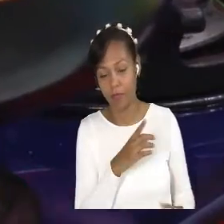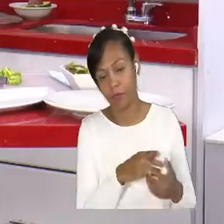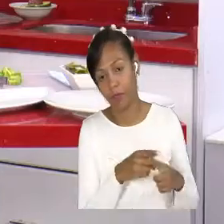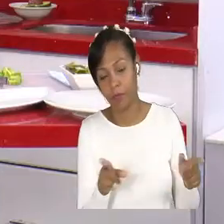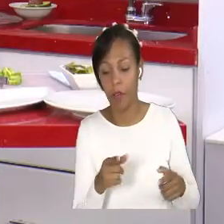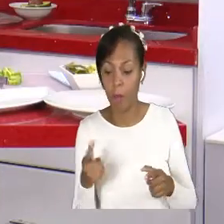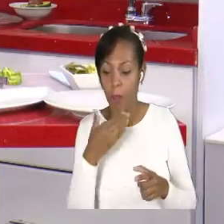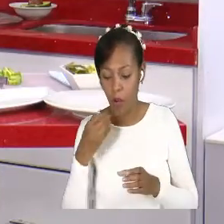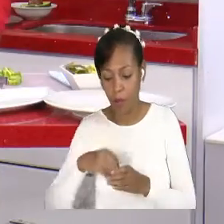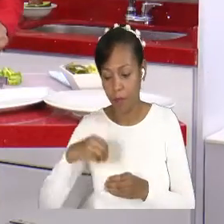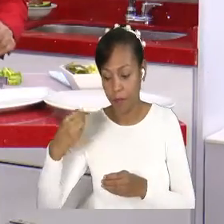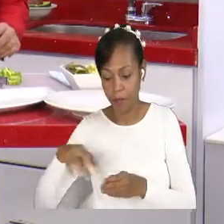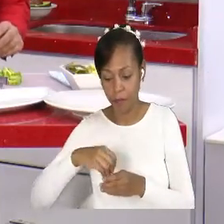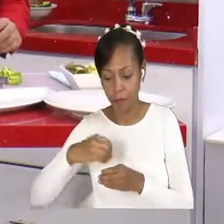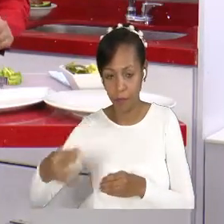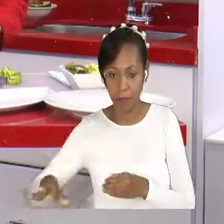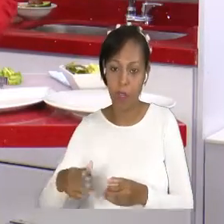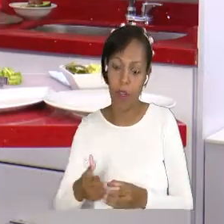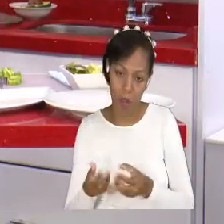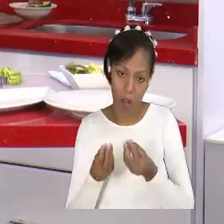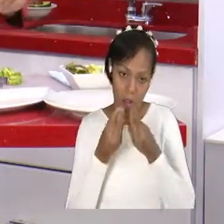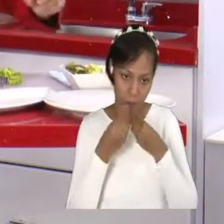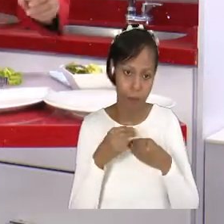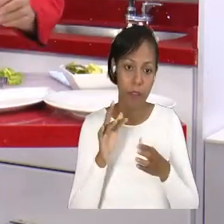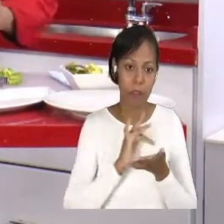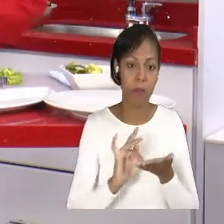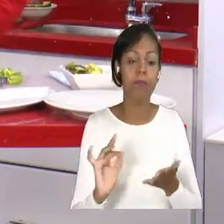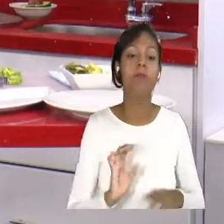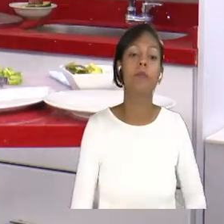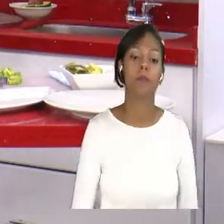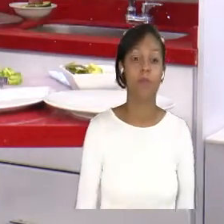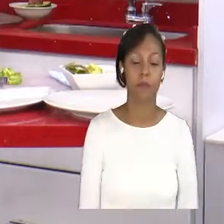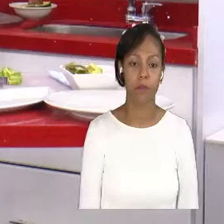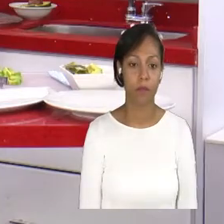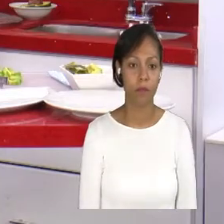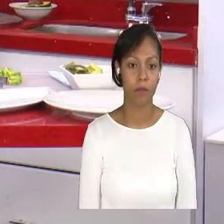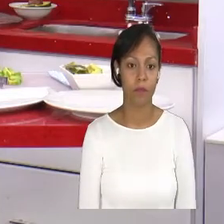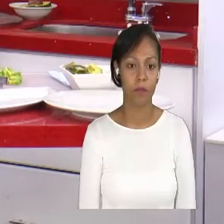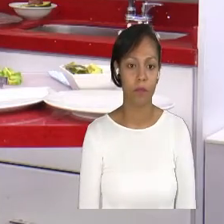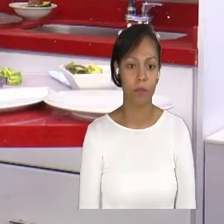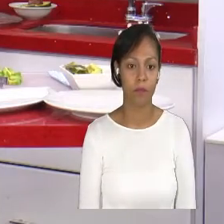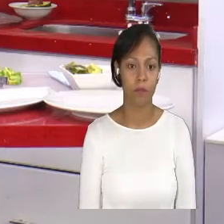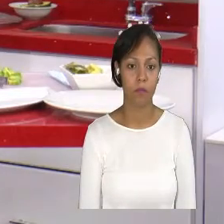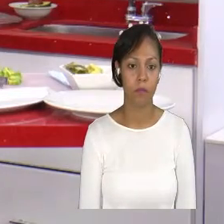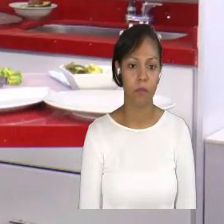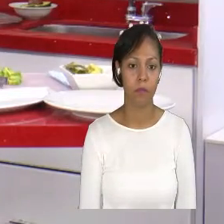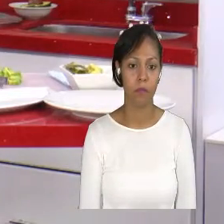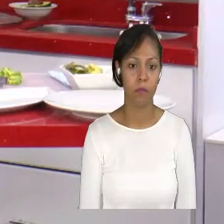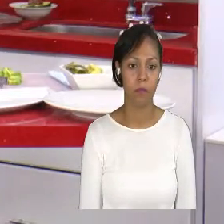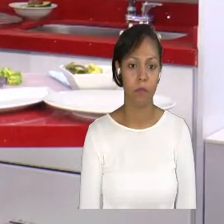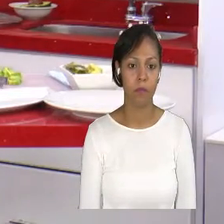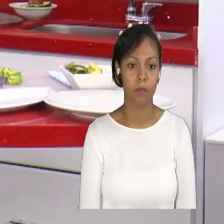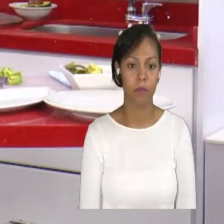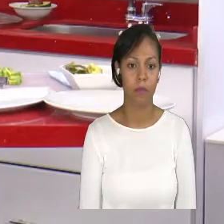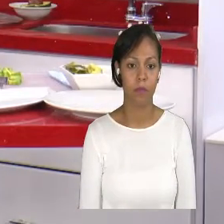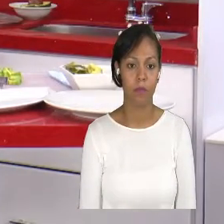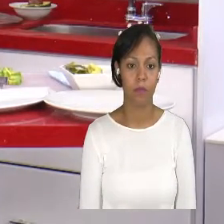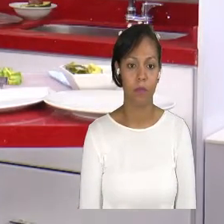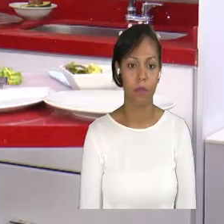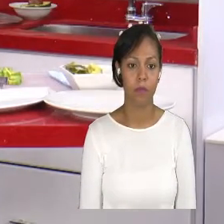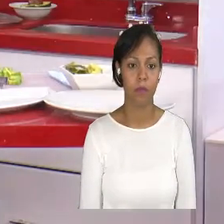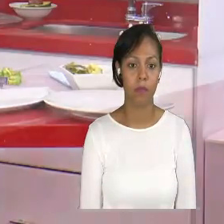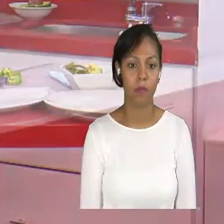alto. Ok, perfecto. Bueno, ¿vas a dejar con esta cantidad que cortaste o vamos a...? No, puedes hacerlo con dos más. Okay. Siempre vamos a montar